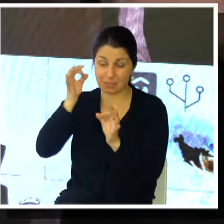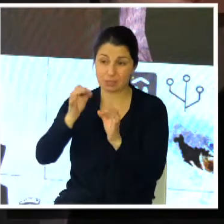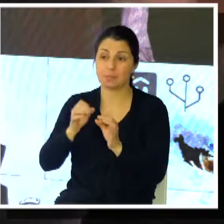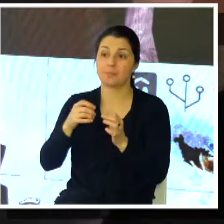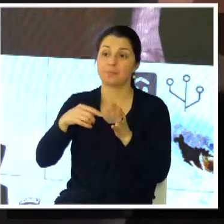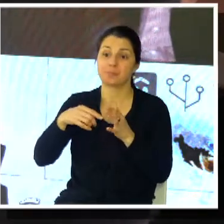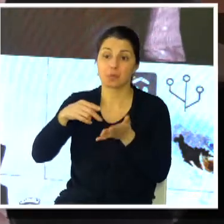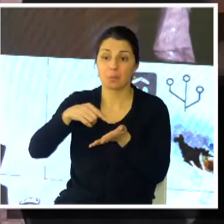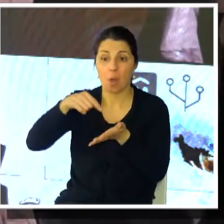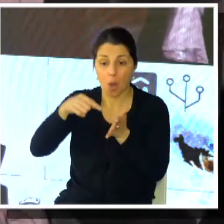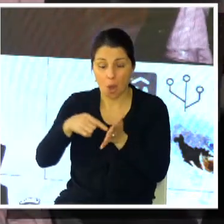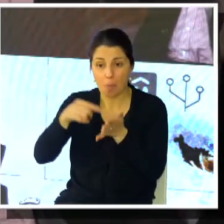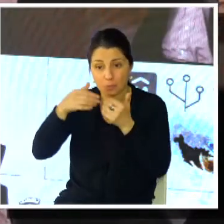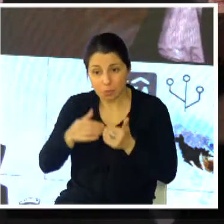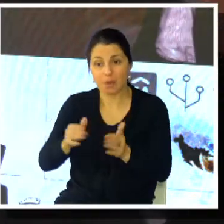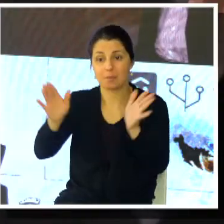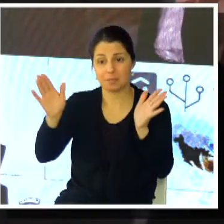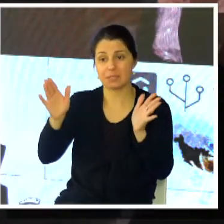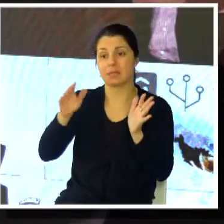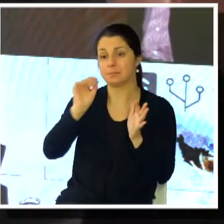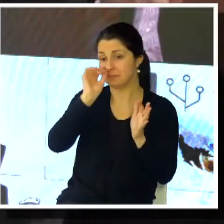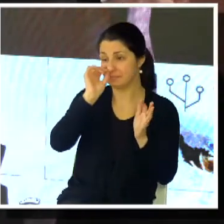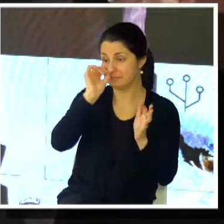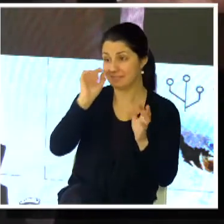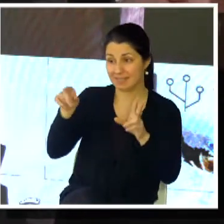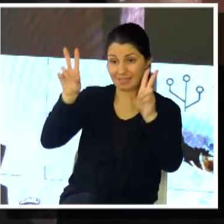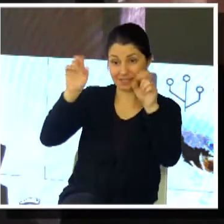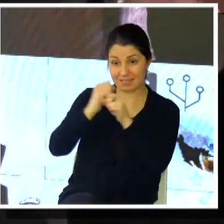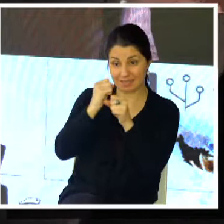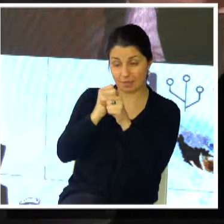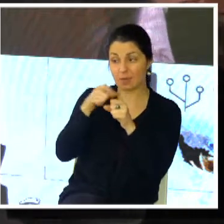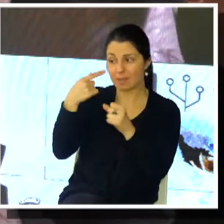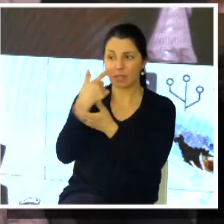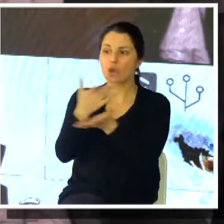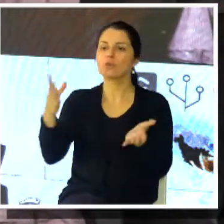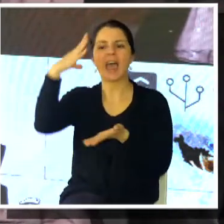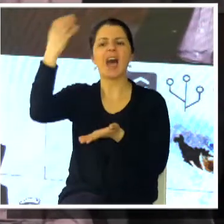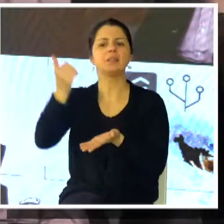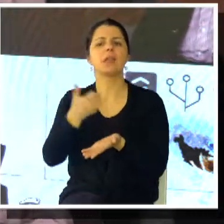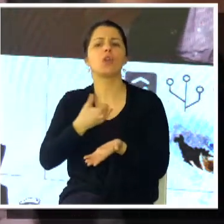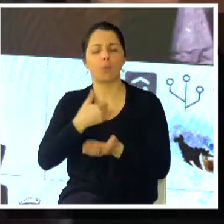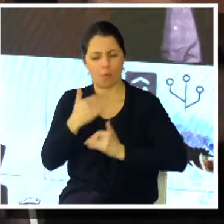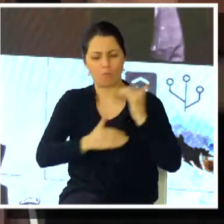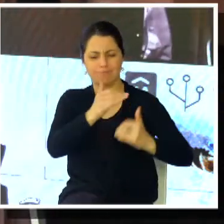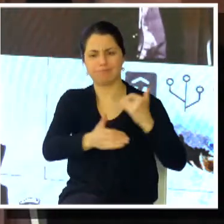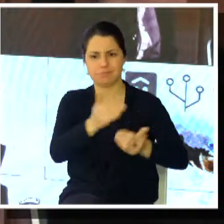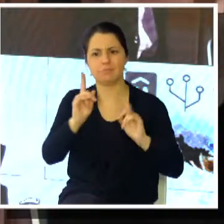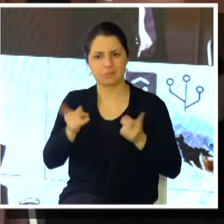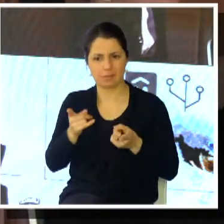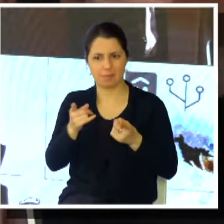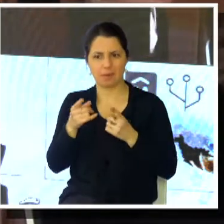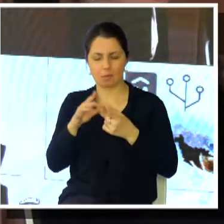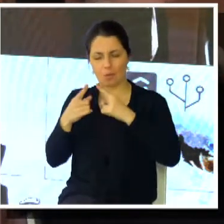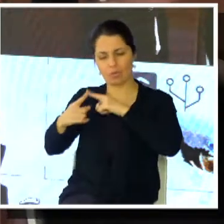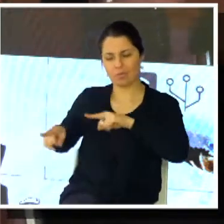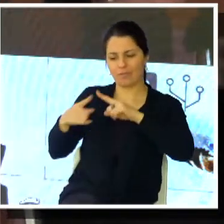Disparador, Internet de las Cosas de esa movida. Después quiero mostrar un poco cómo está parado Antel, qué evolución tiene y sus